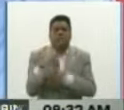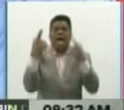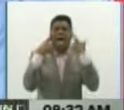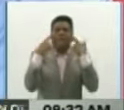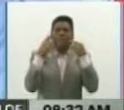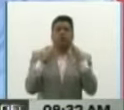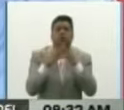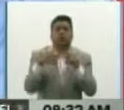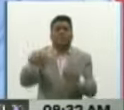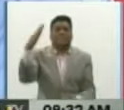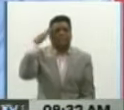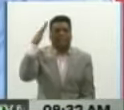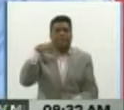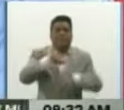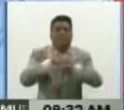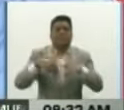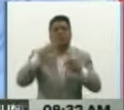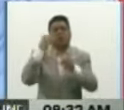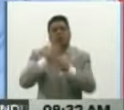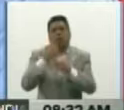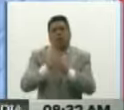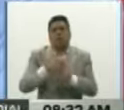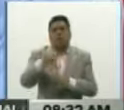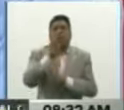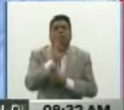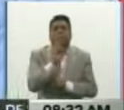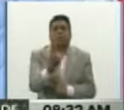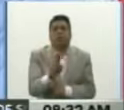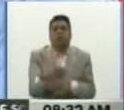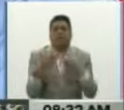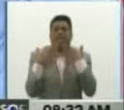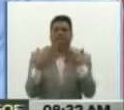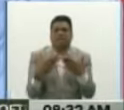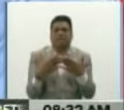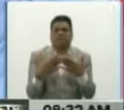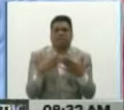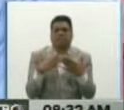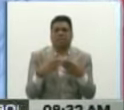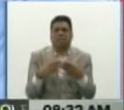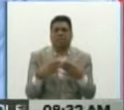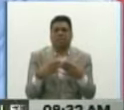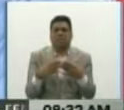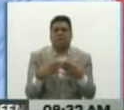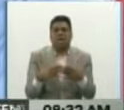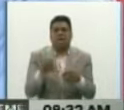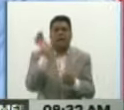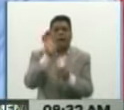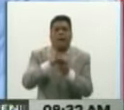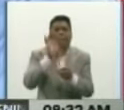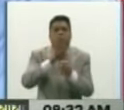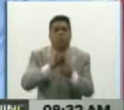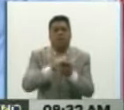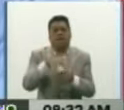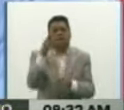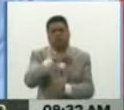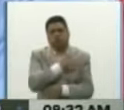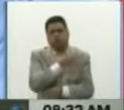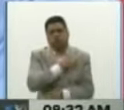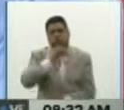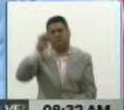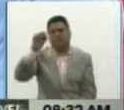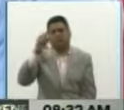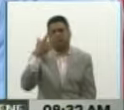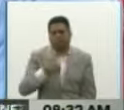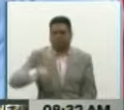que el Ministerio del Trabajo está dando la respuesta gracias a Polar Socialista y Fenastrabá, que estamos a pie de